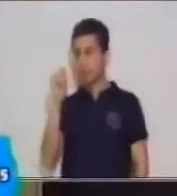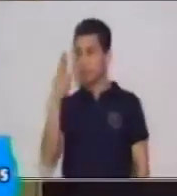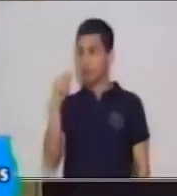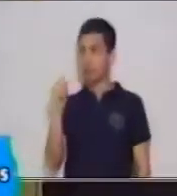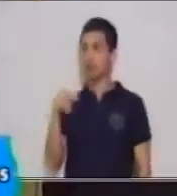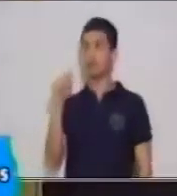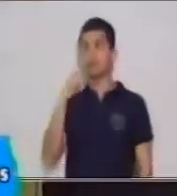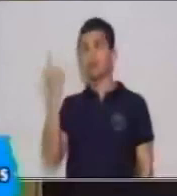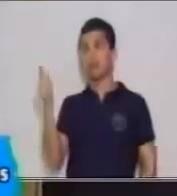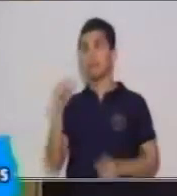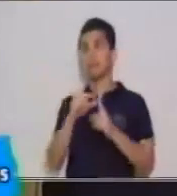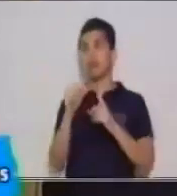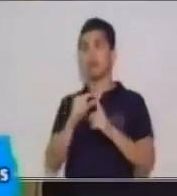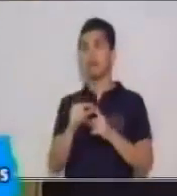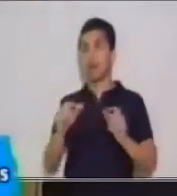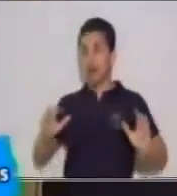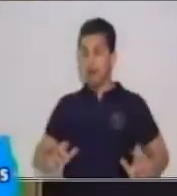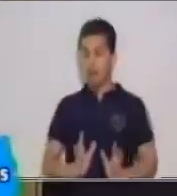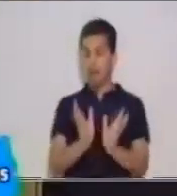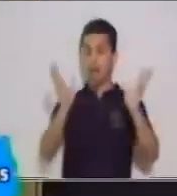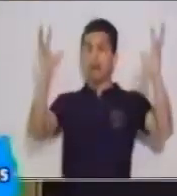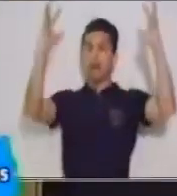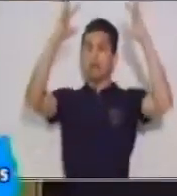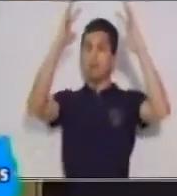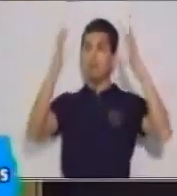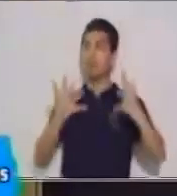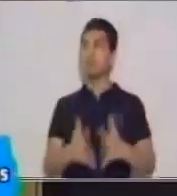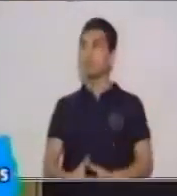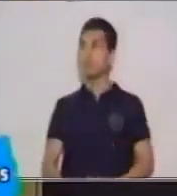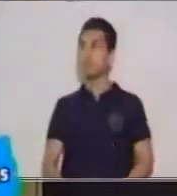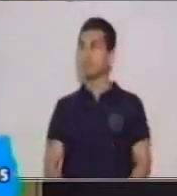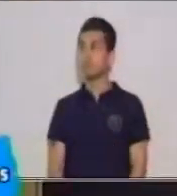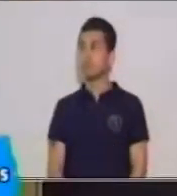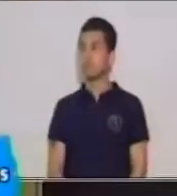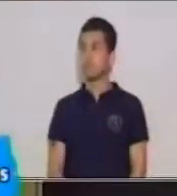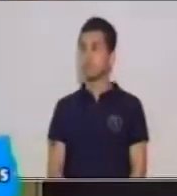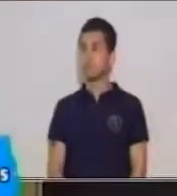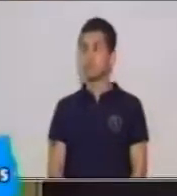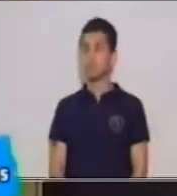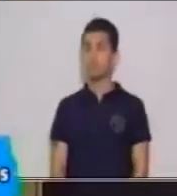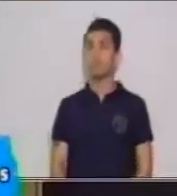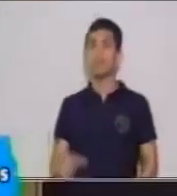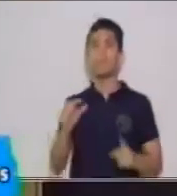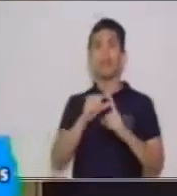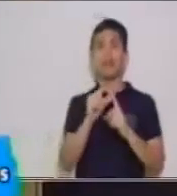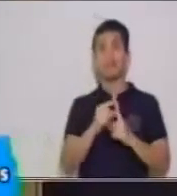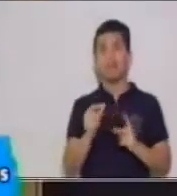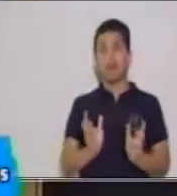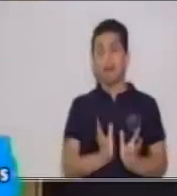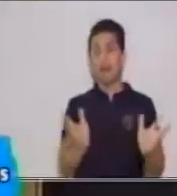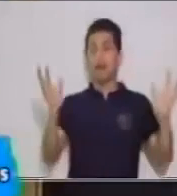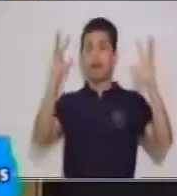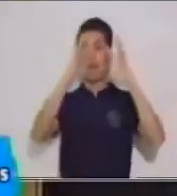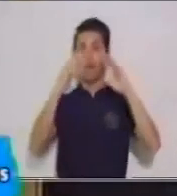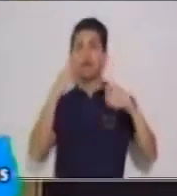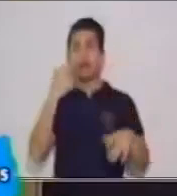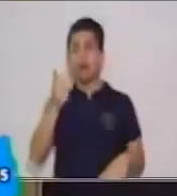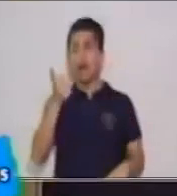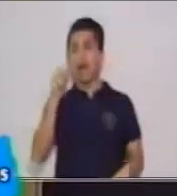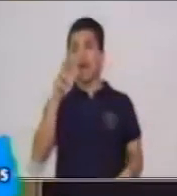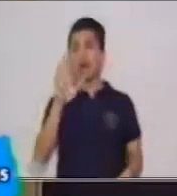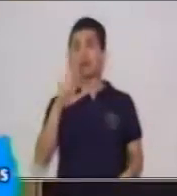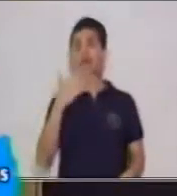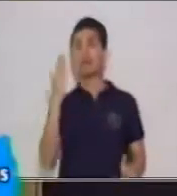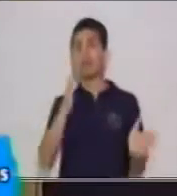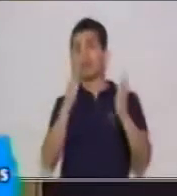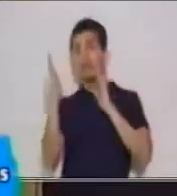árbol, en el principio, no al final, al principio. Árbol. Ar. ¿Qué sílaba